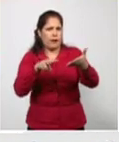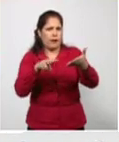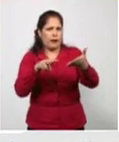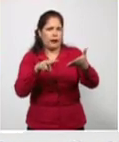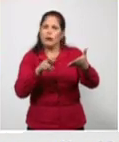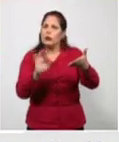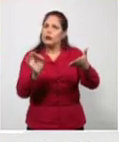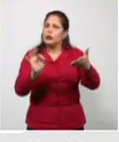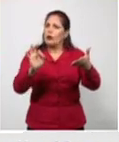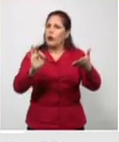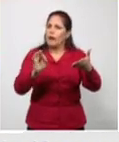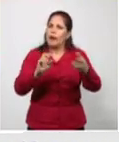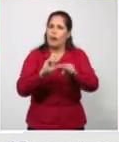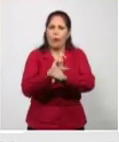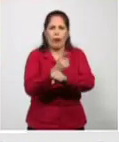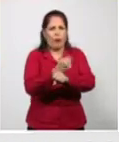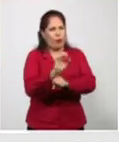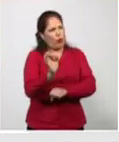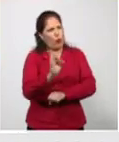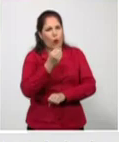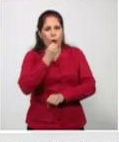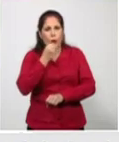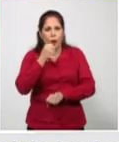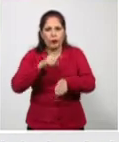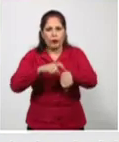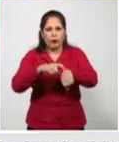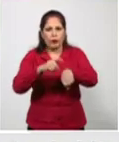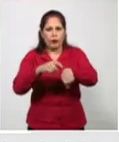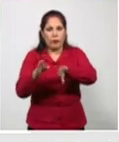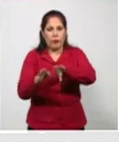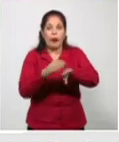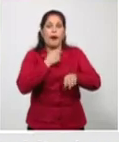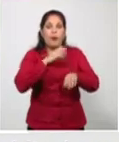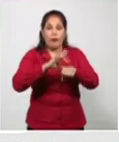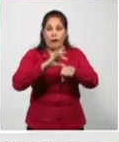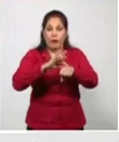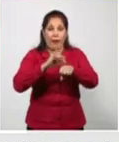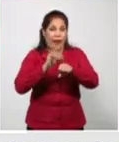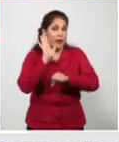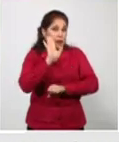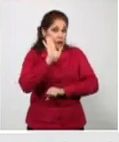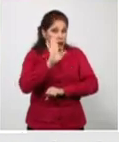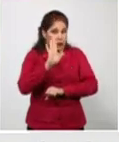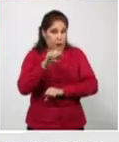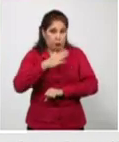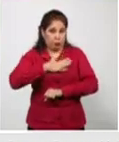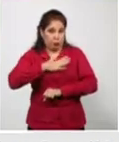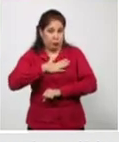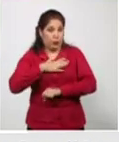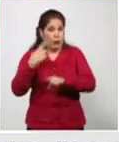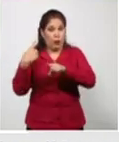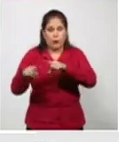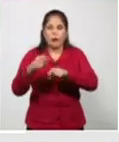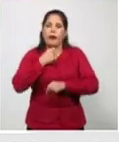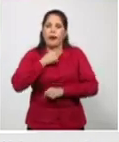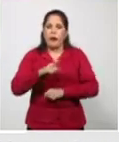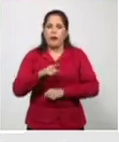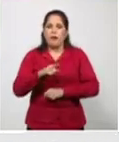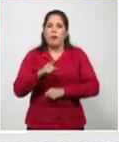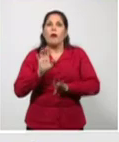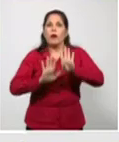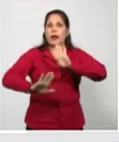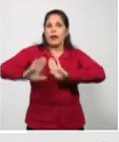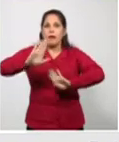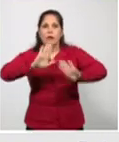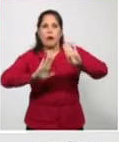me pueda demorar tanto, cómo hay enfermedades infecciosas, que es lo que pasa, que dejan inmunidad para toda